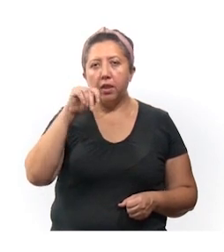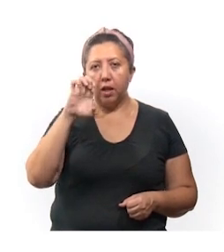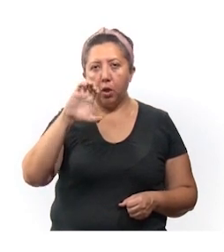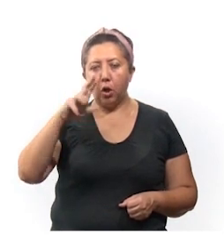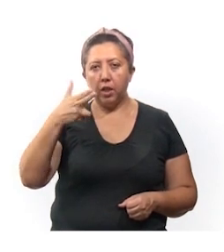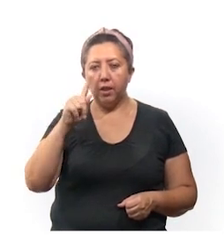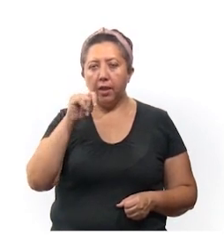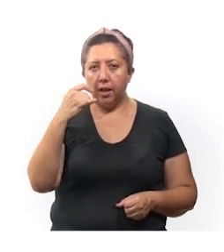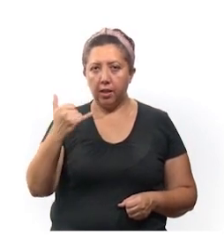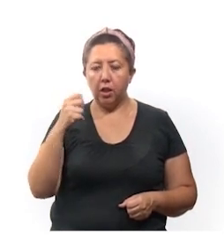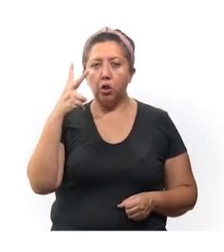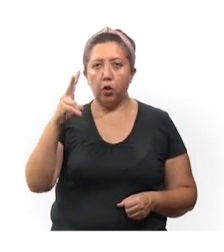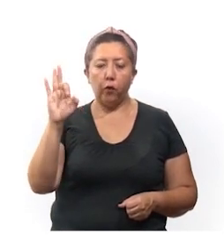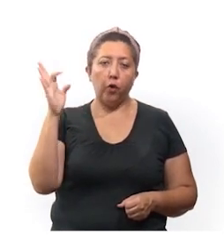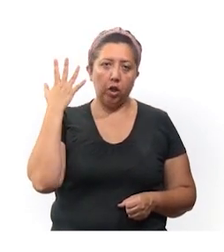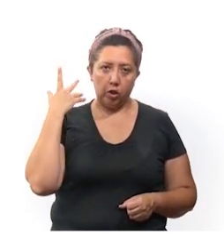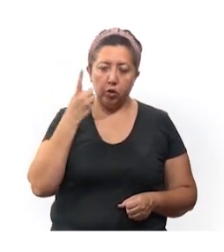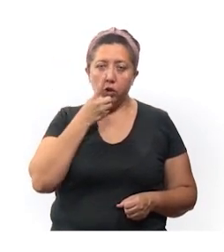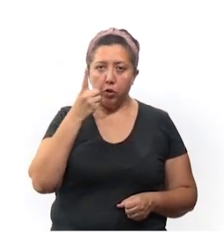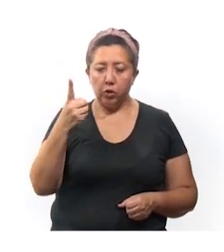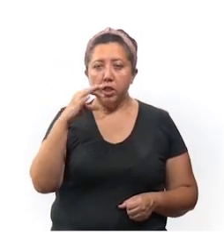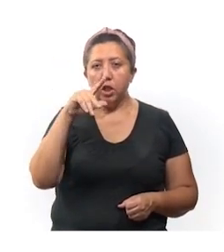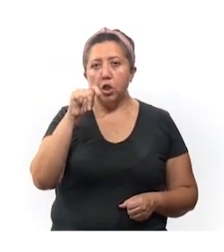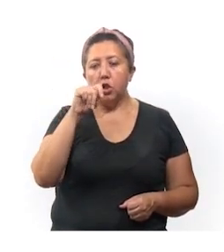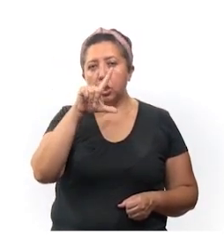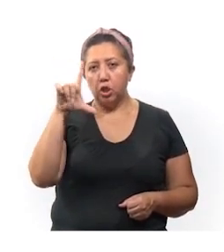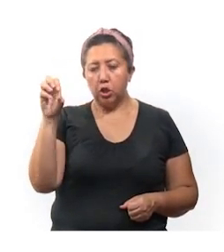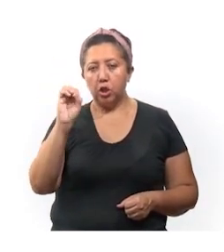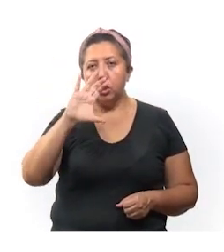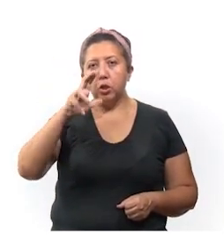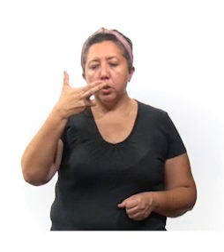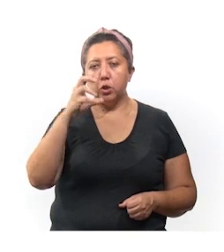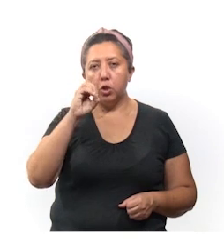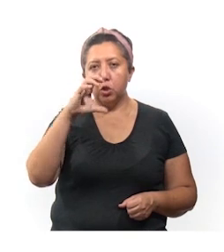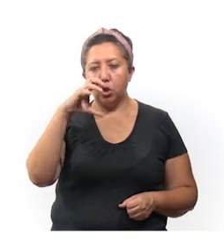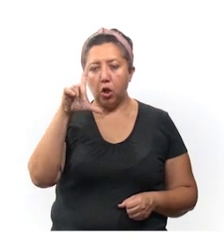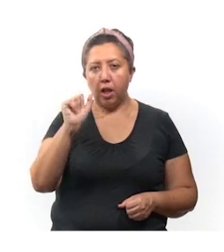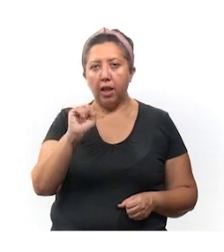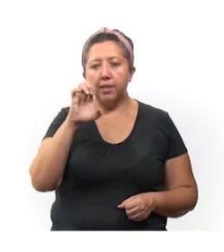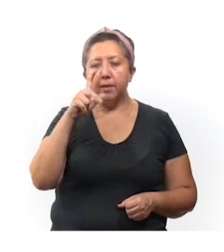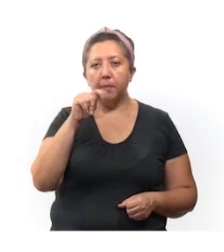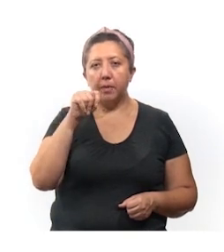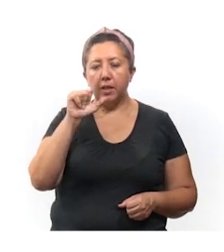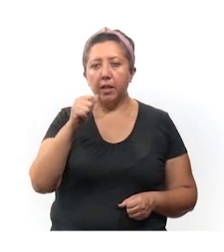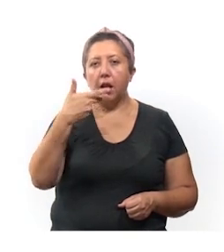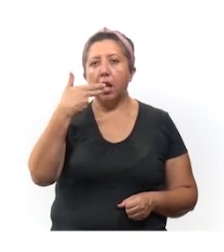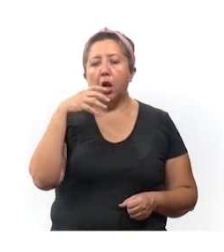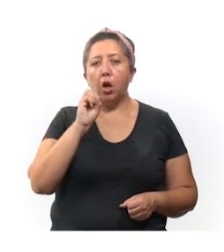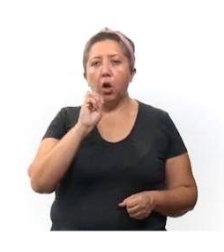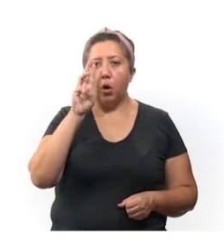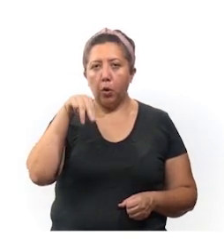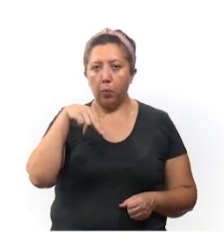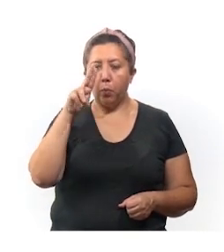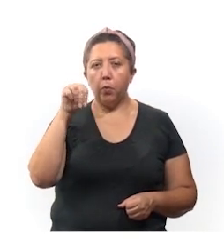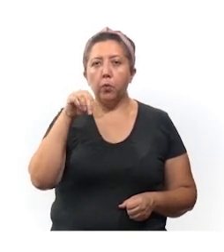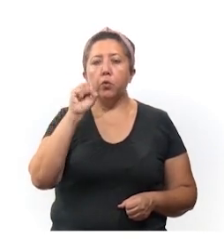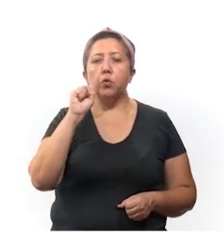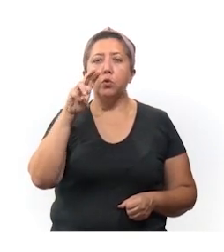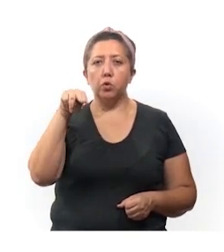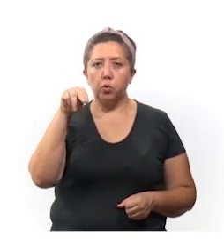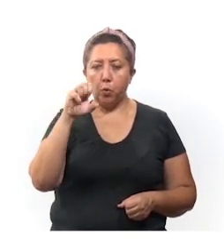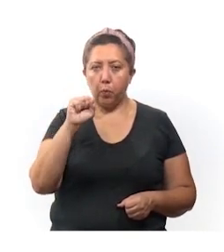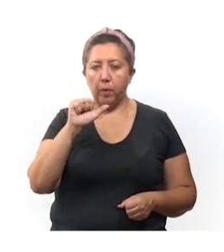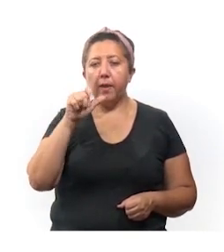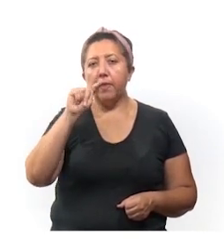Tella. 2 foráneos y 1 en Cenotillo, Chapap, Chocholá, Tzoncahuich, Espita, Jomún, Sellé, Suma,